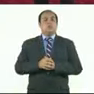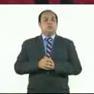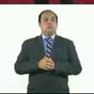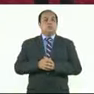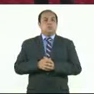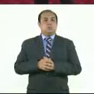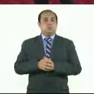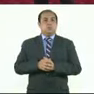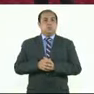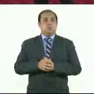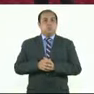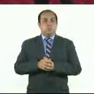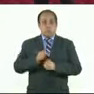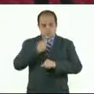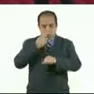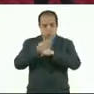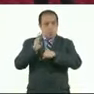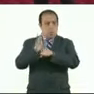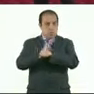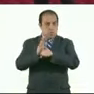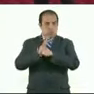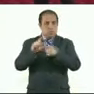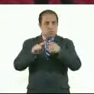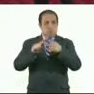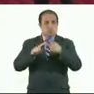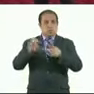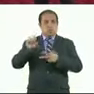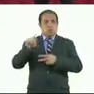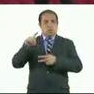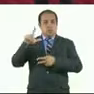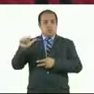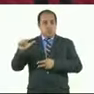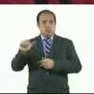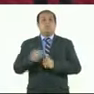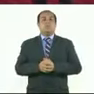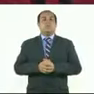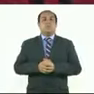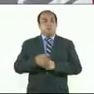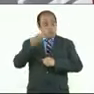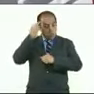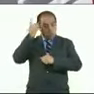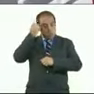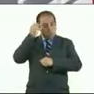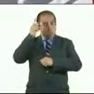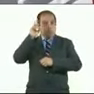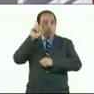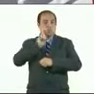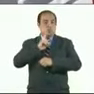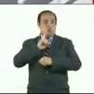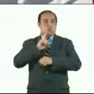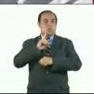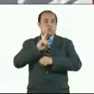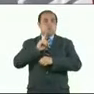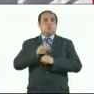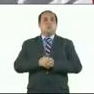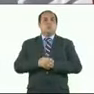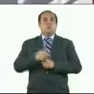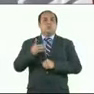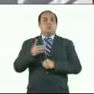de Bienestar, y Estela, la directora del DIF. Y ahora sí contestamos sus